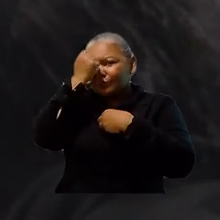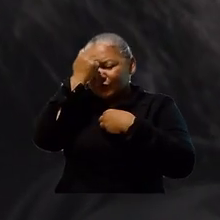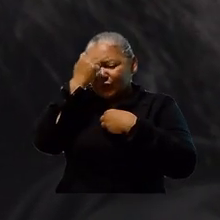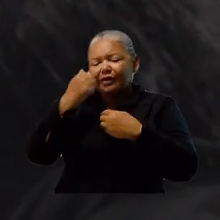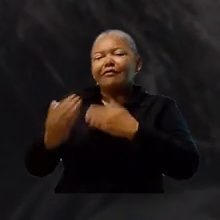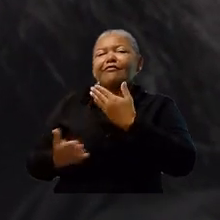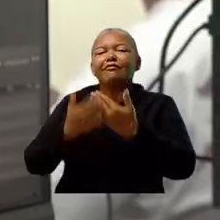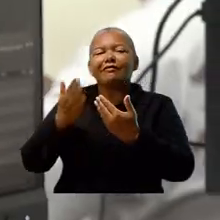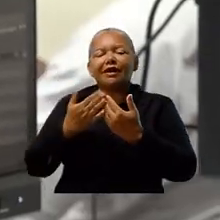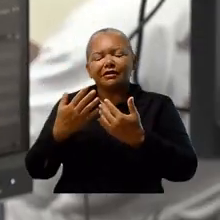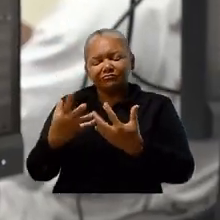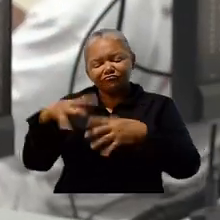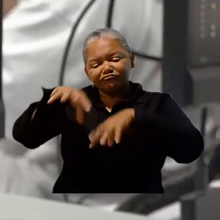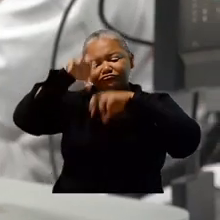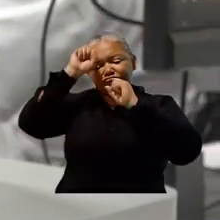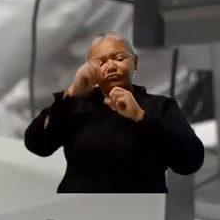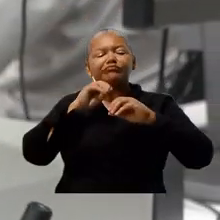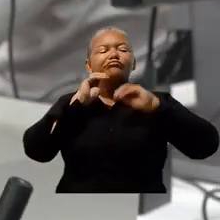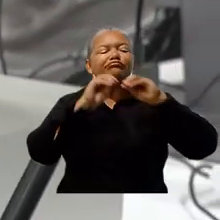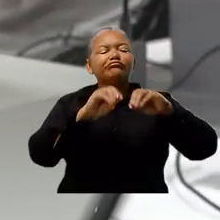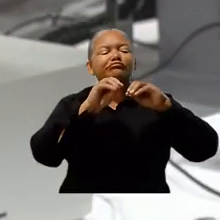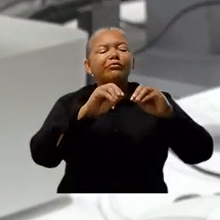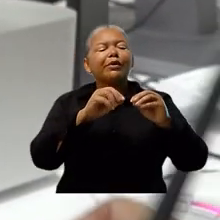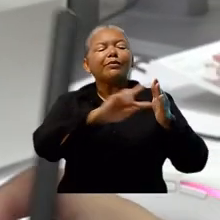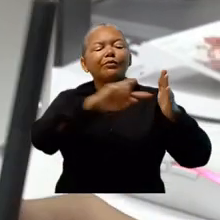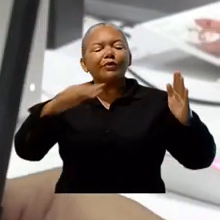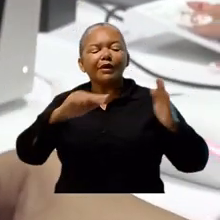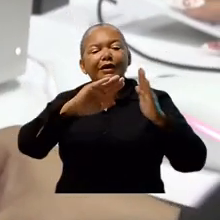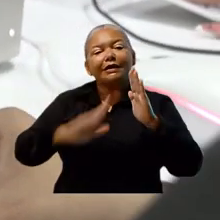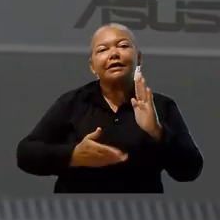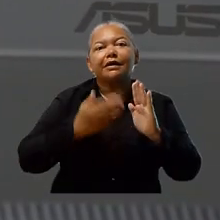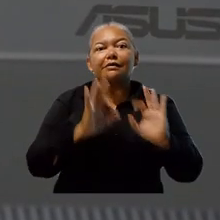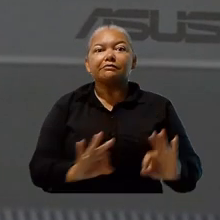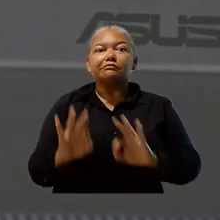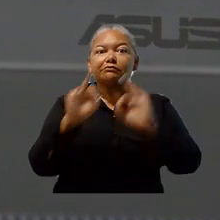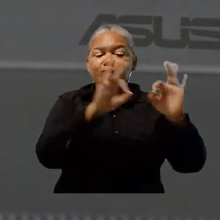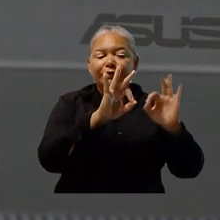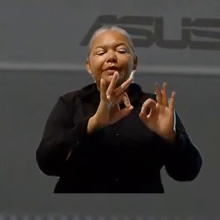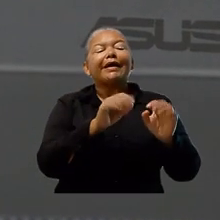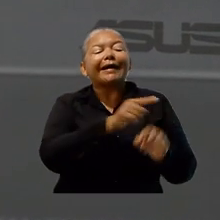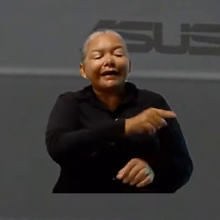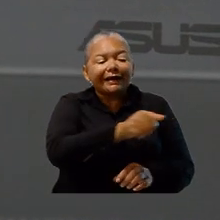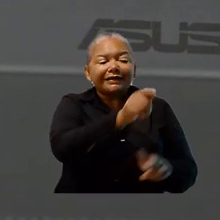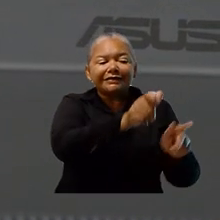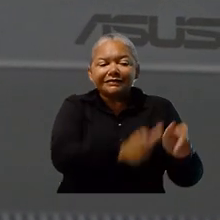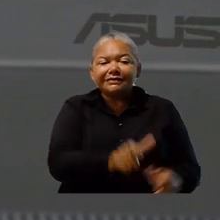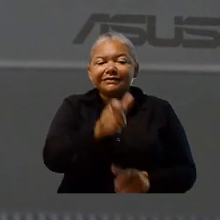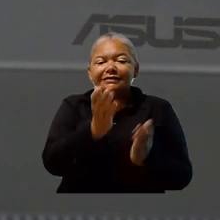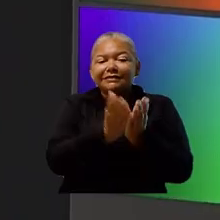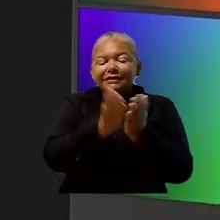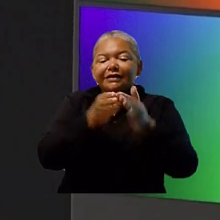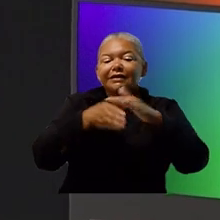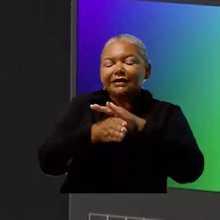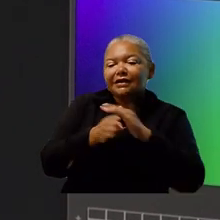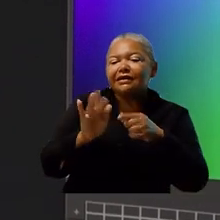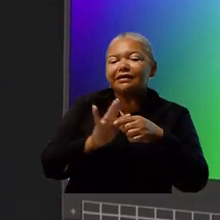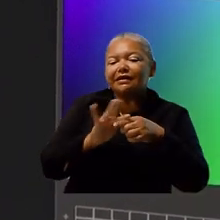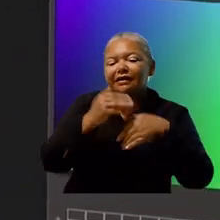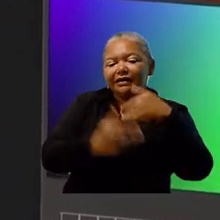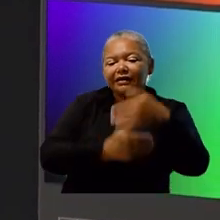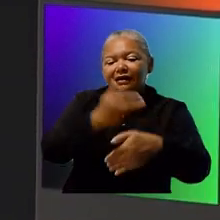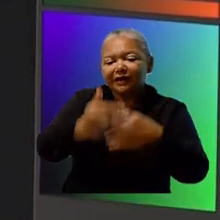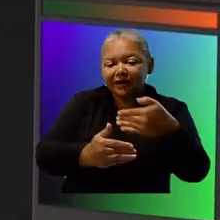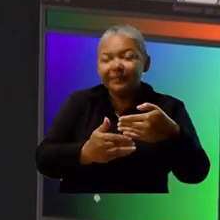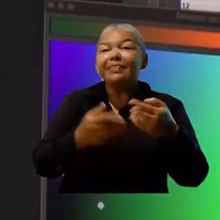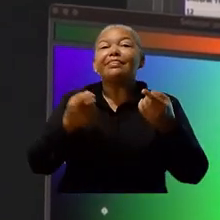docentes que también se nos facilita impartir estas clases en medios tecnológicos mucho más avanzados sino para los estudiantes y sobre todo